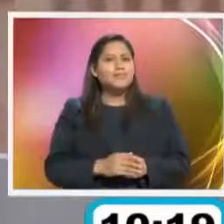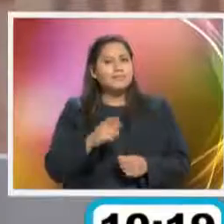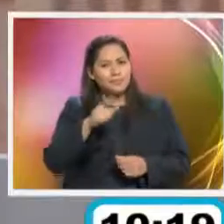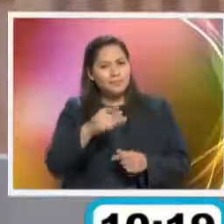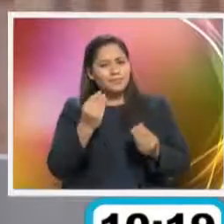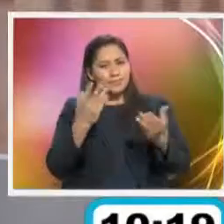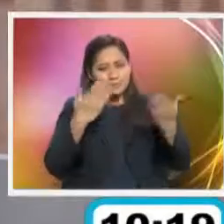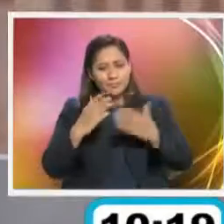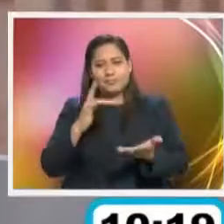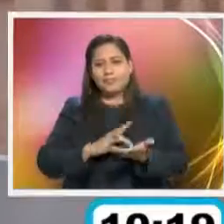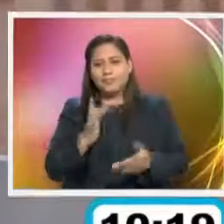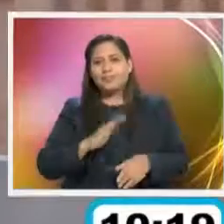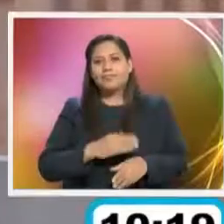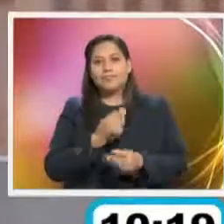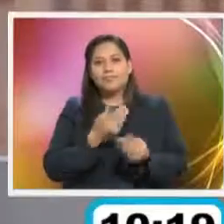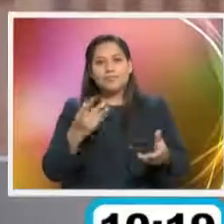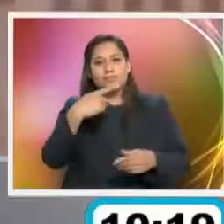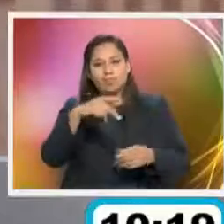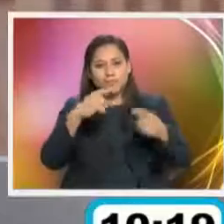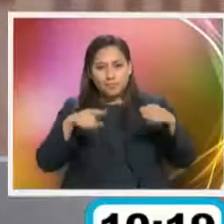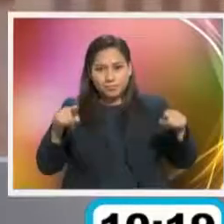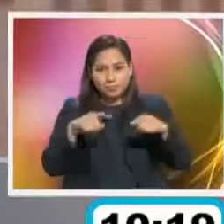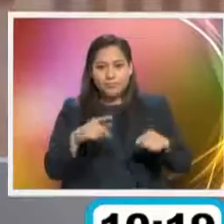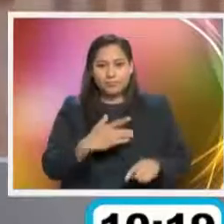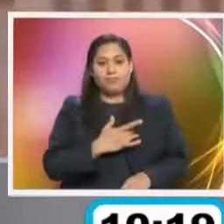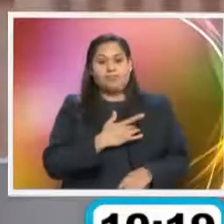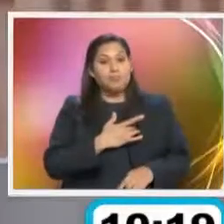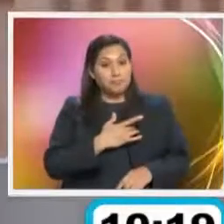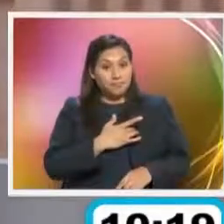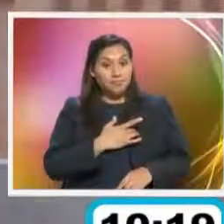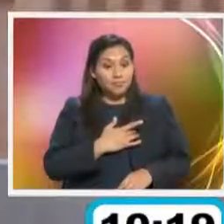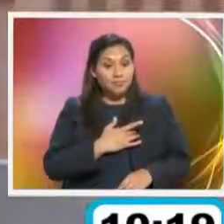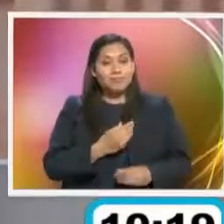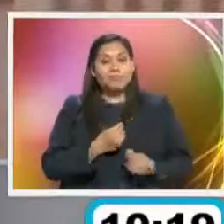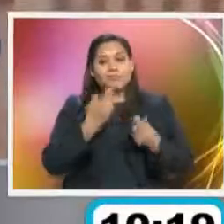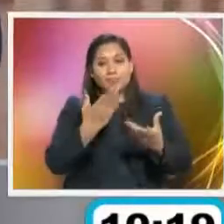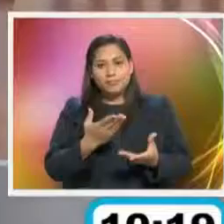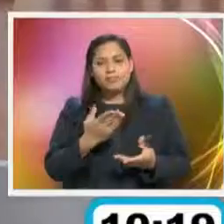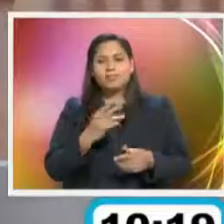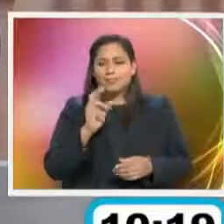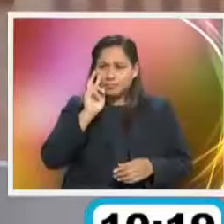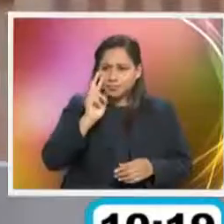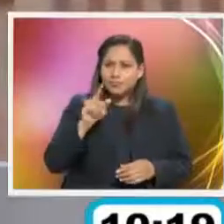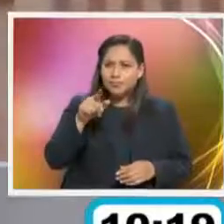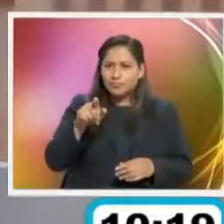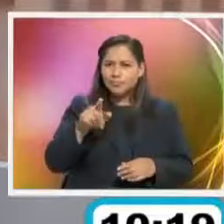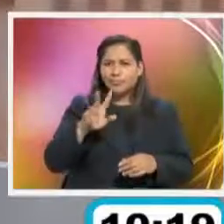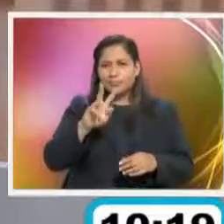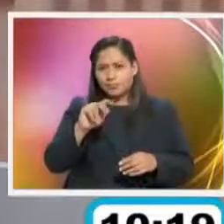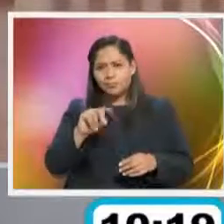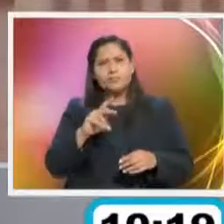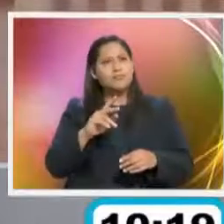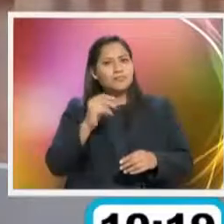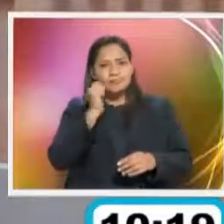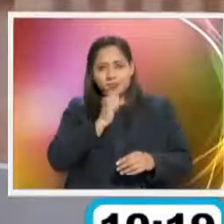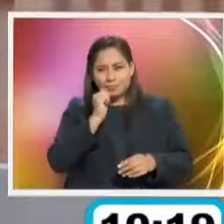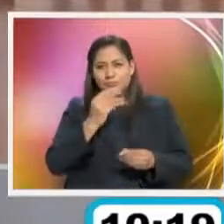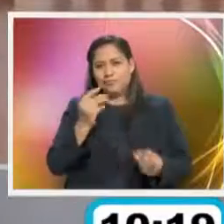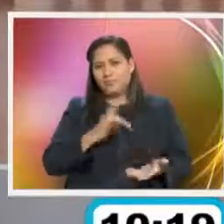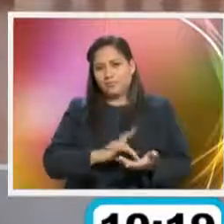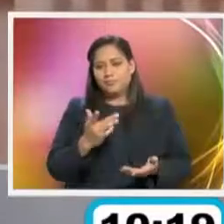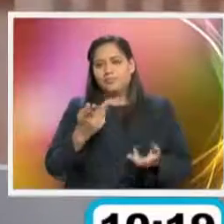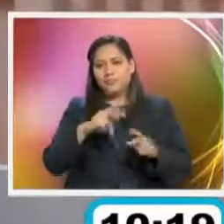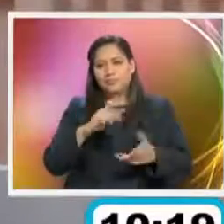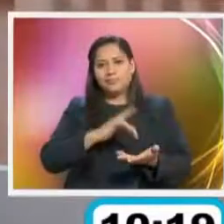mucho éxito y gracias de verdad por compartirnos tu música y estos sentimientos que salen y se reflejan en pantalla y en cualquier escenario. Muchas gracias, al